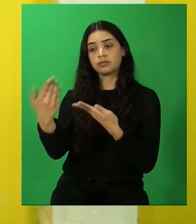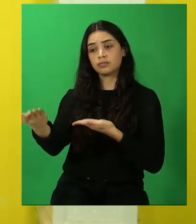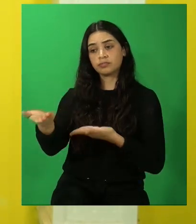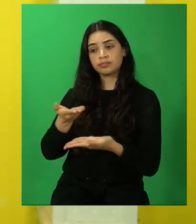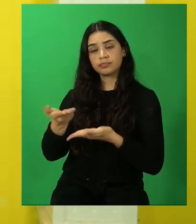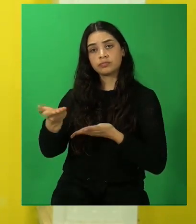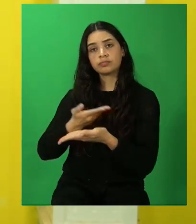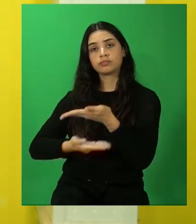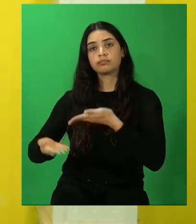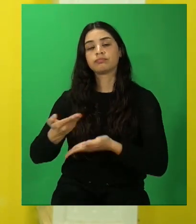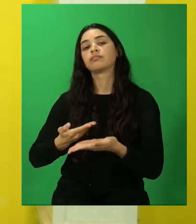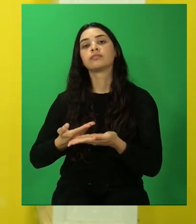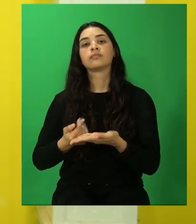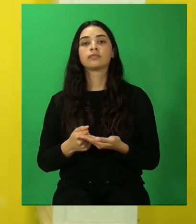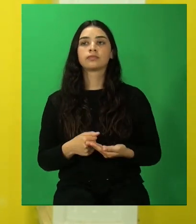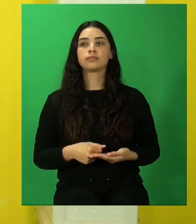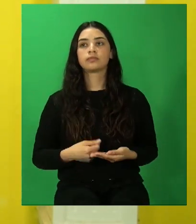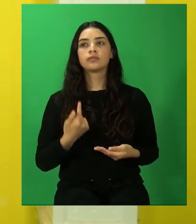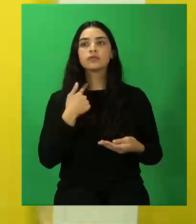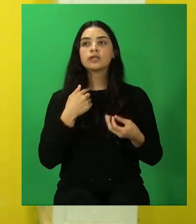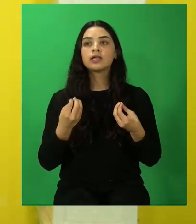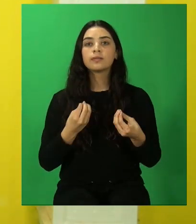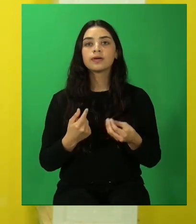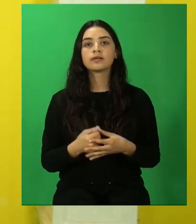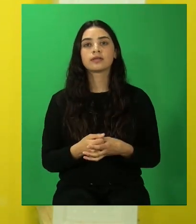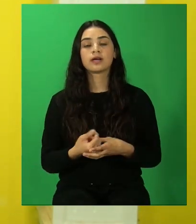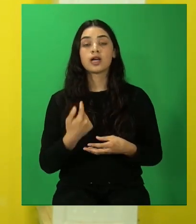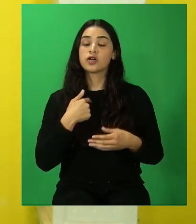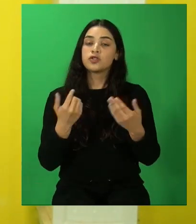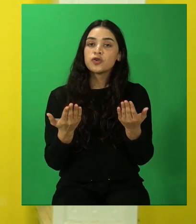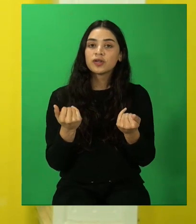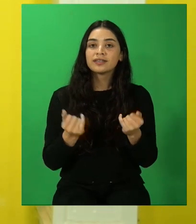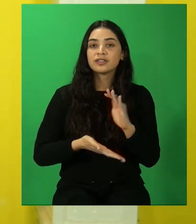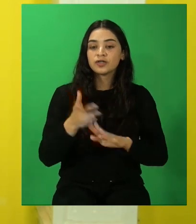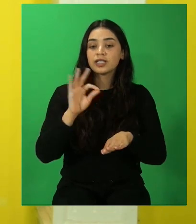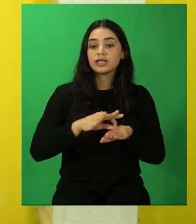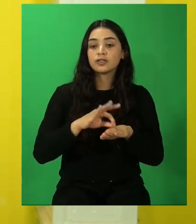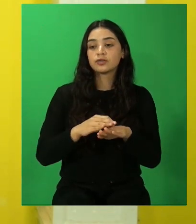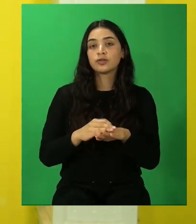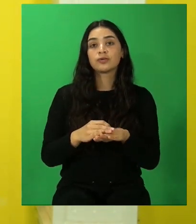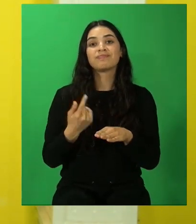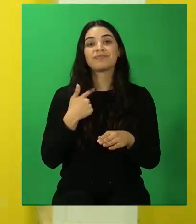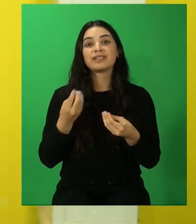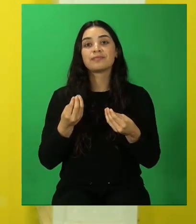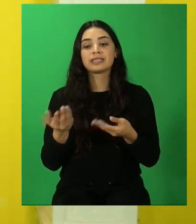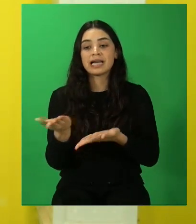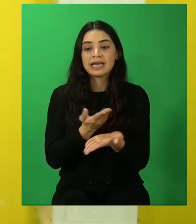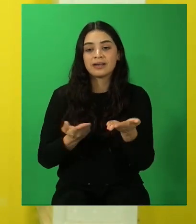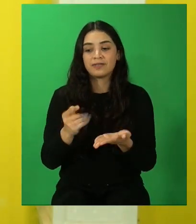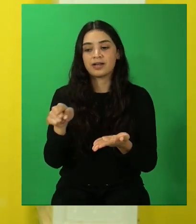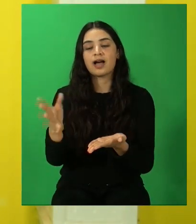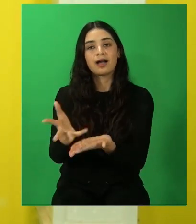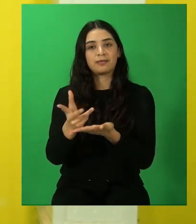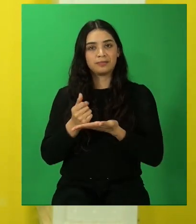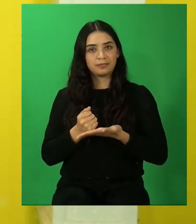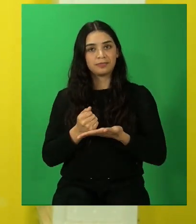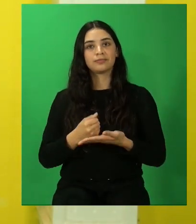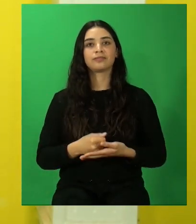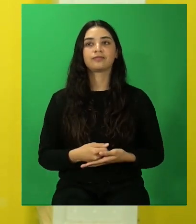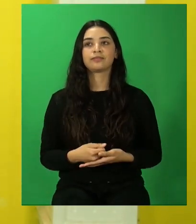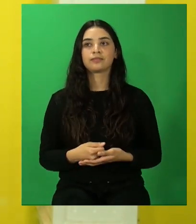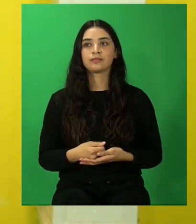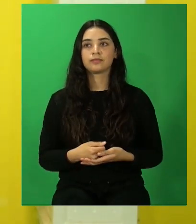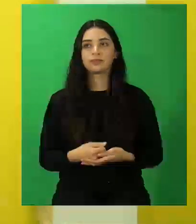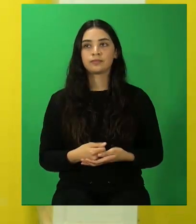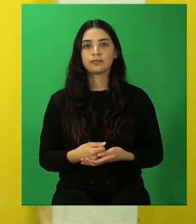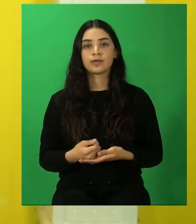estudió para eso, por lo tanto, lo que va a satisfacer una necesidad es que usted necesite el psicólogo. Por ejemplo, lo que estoy haciendo yo hoy día es la